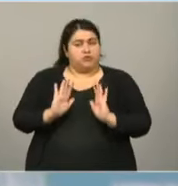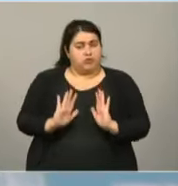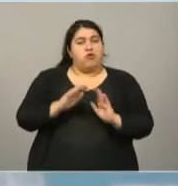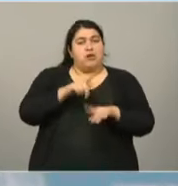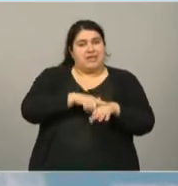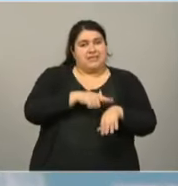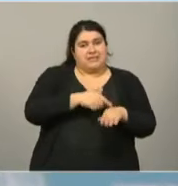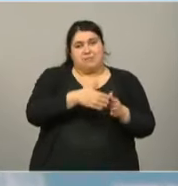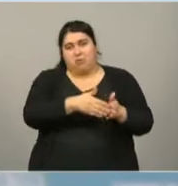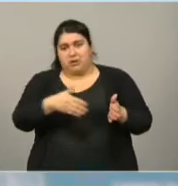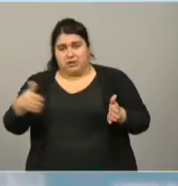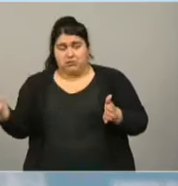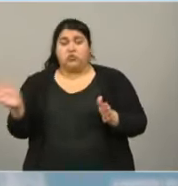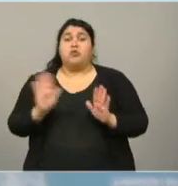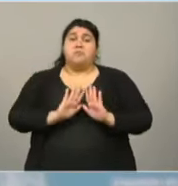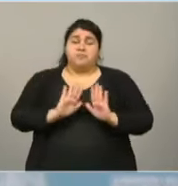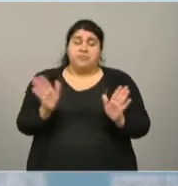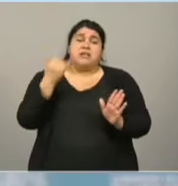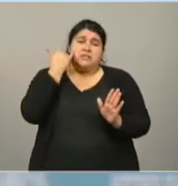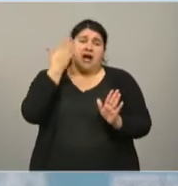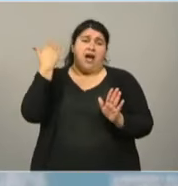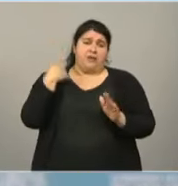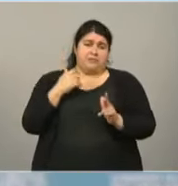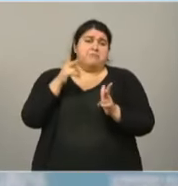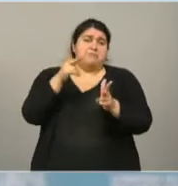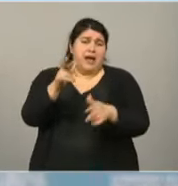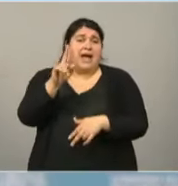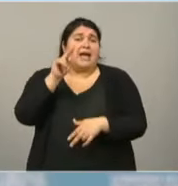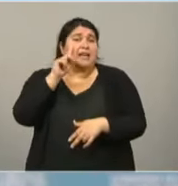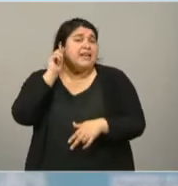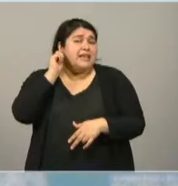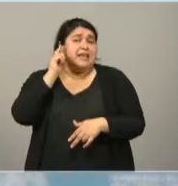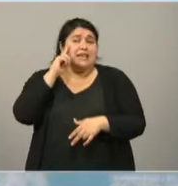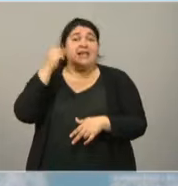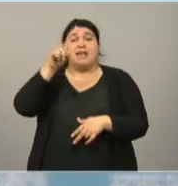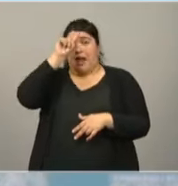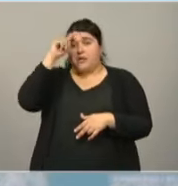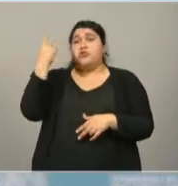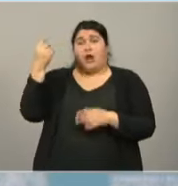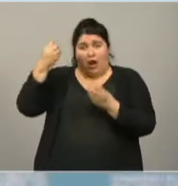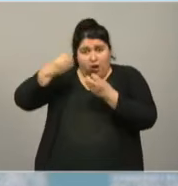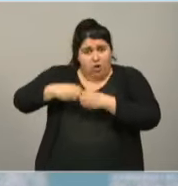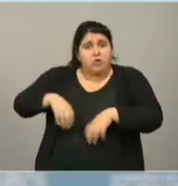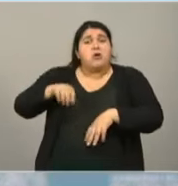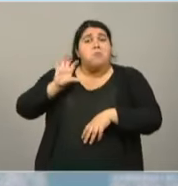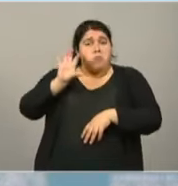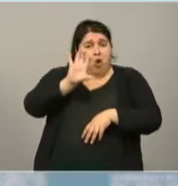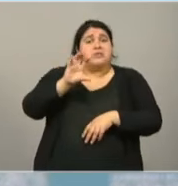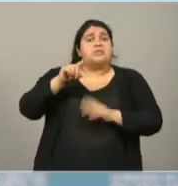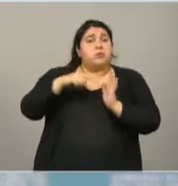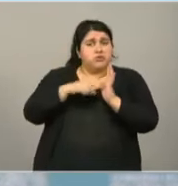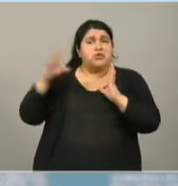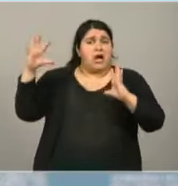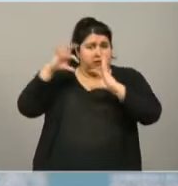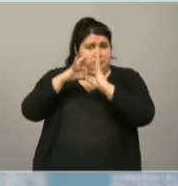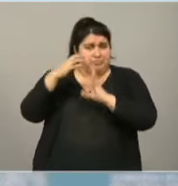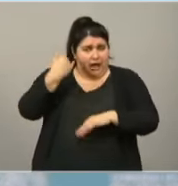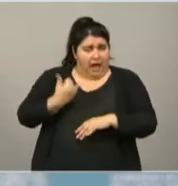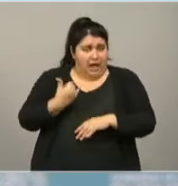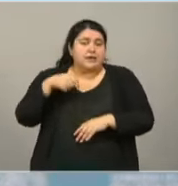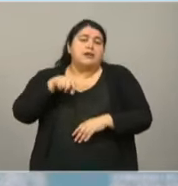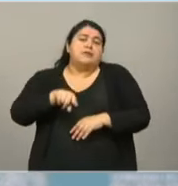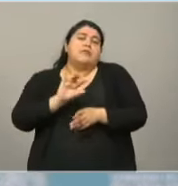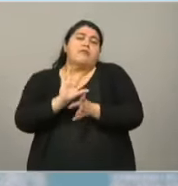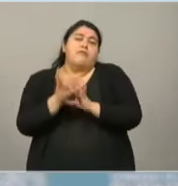independientemente de eso ya lo hemos dicho el rigi nacional se encuentra vigente en la provincia de Buenos Aires este sería un